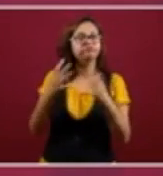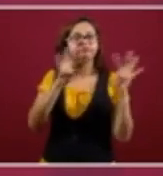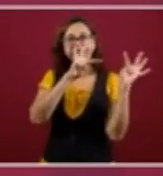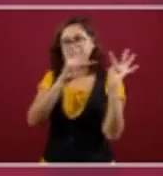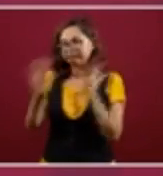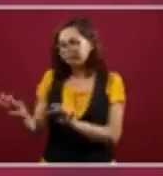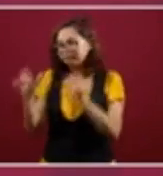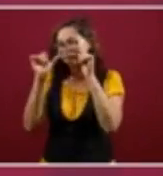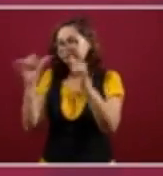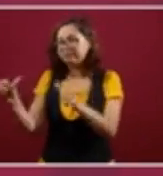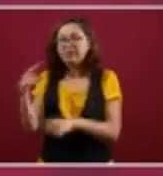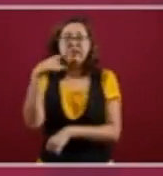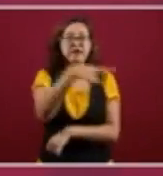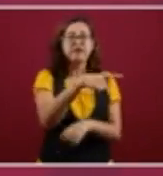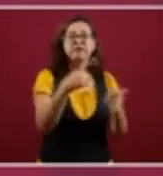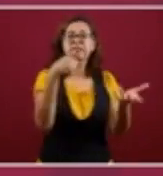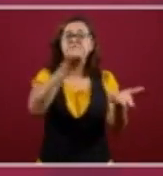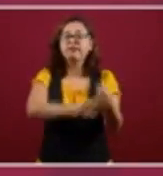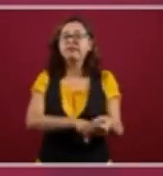de salud